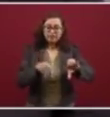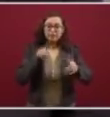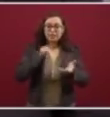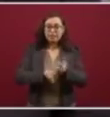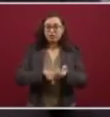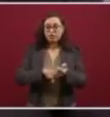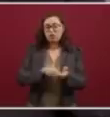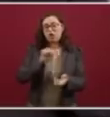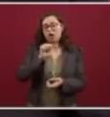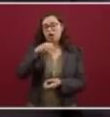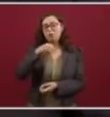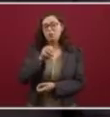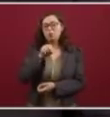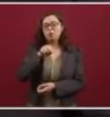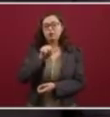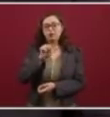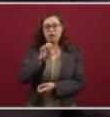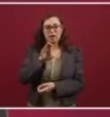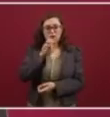la urea.